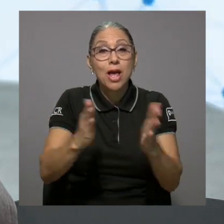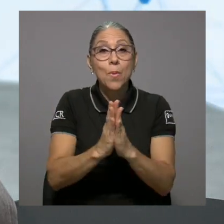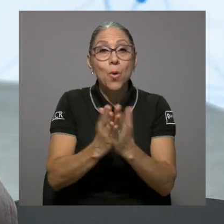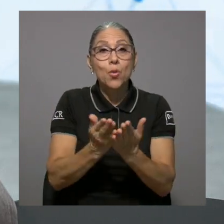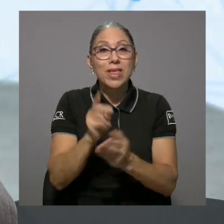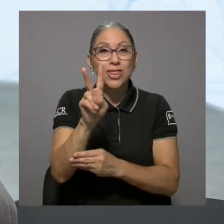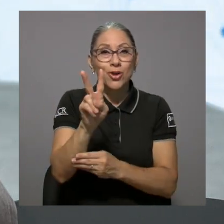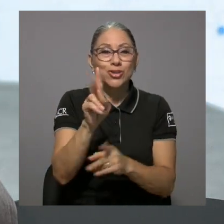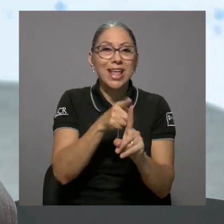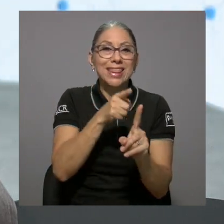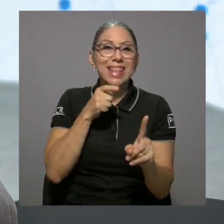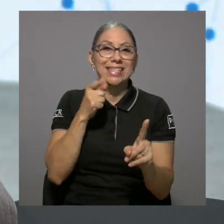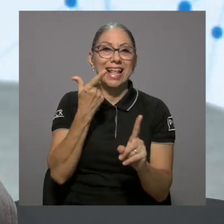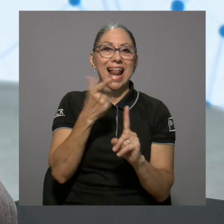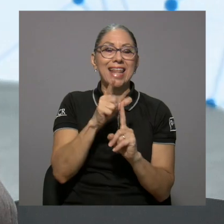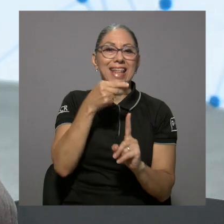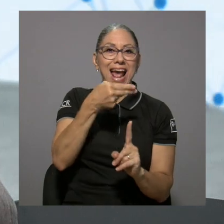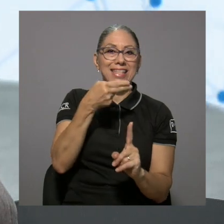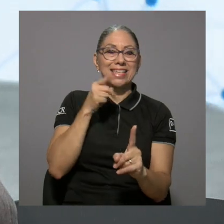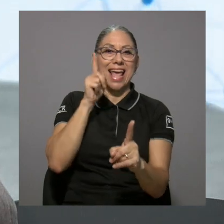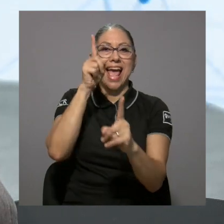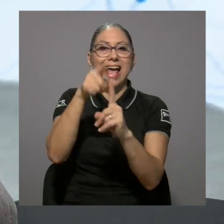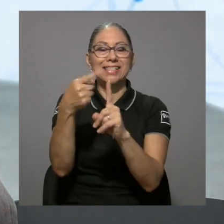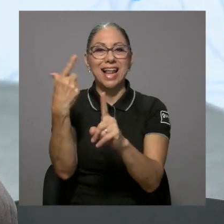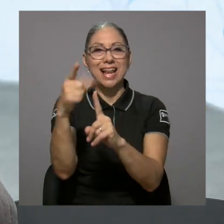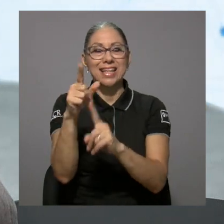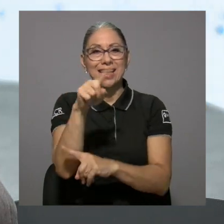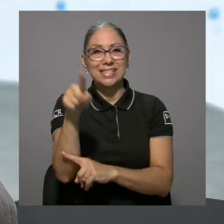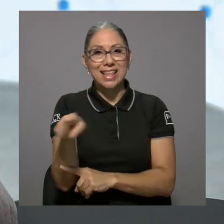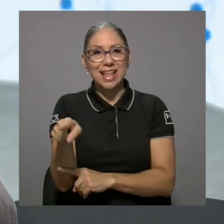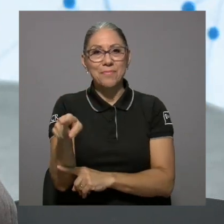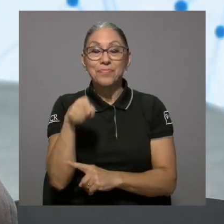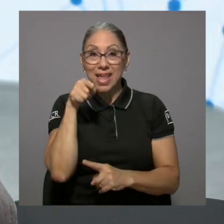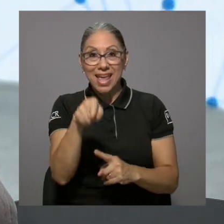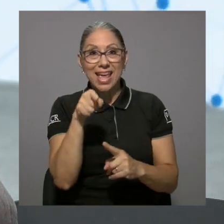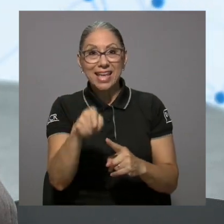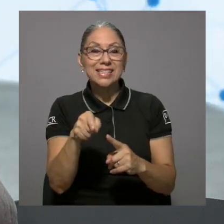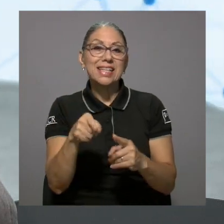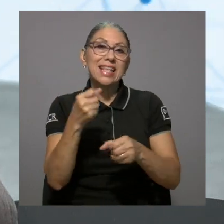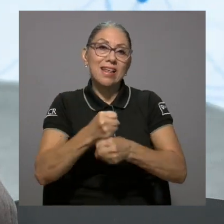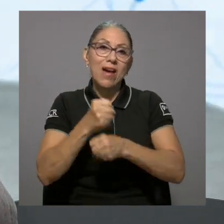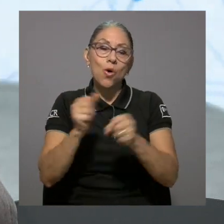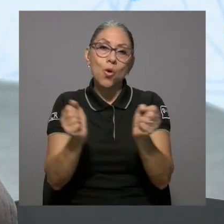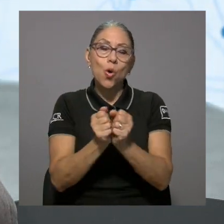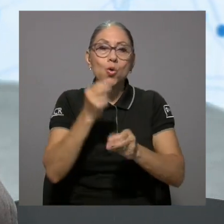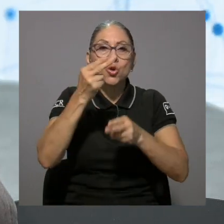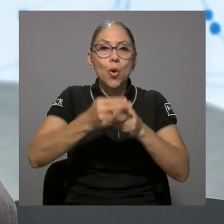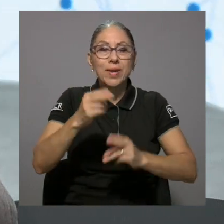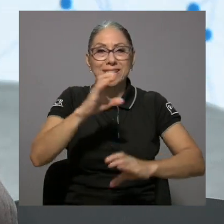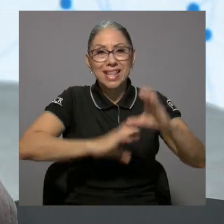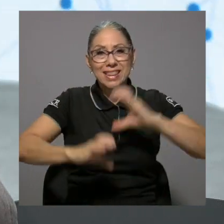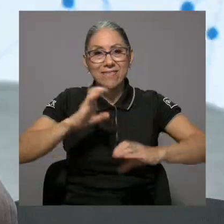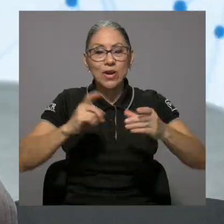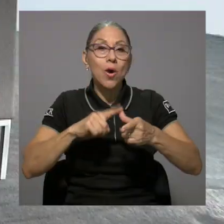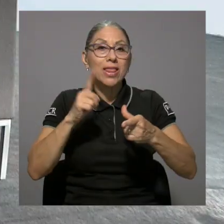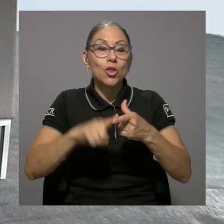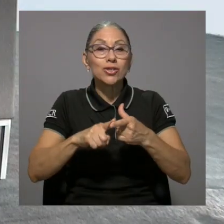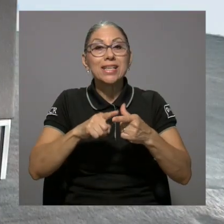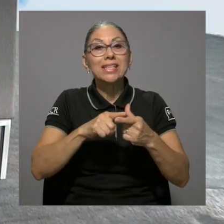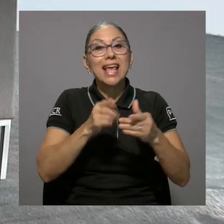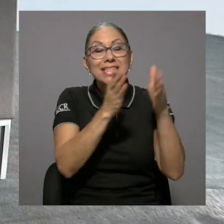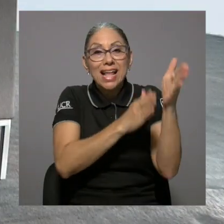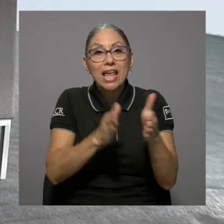Z. El libro se trabajó por nombre científico, entonces está en orden alfabético